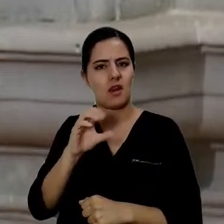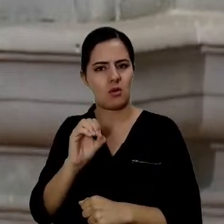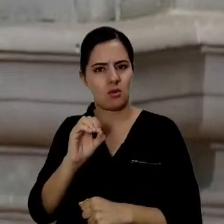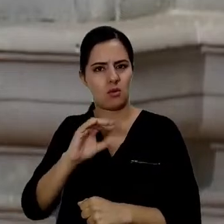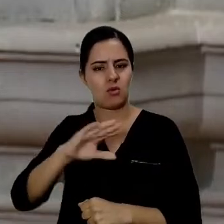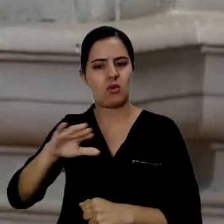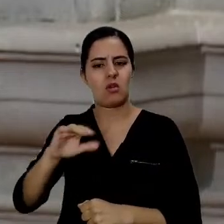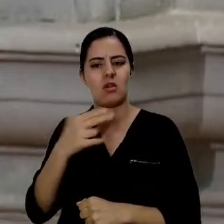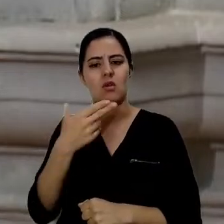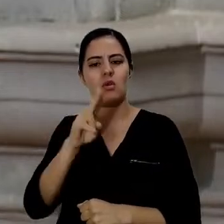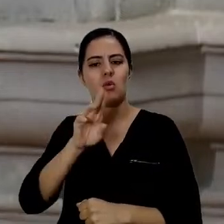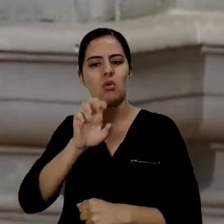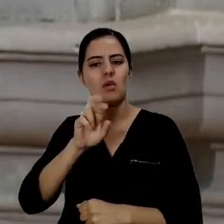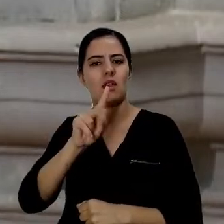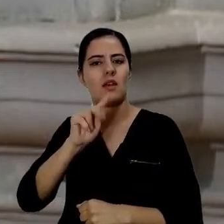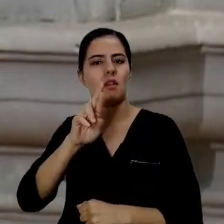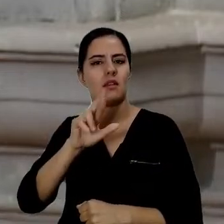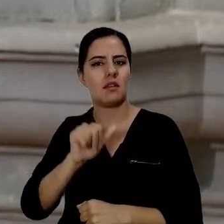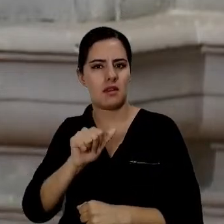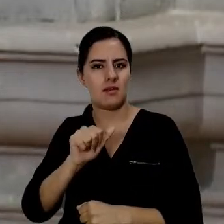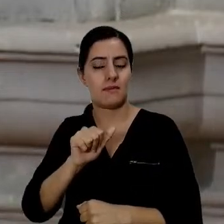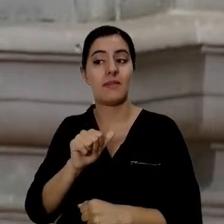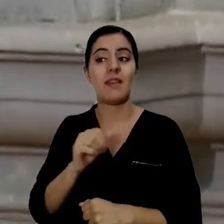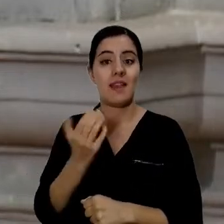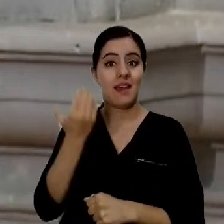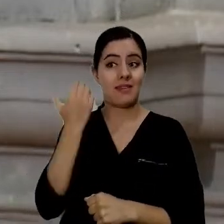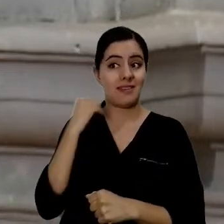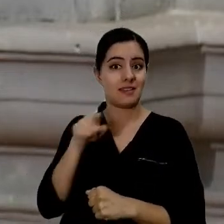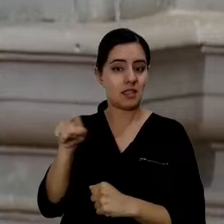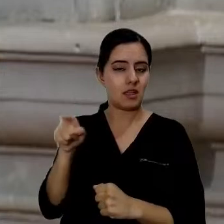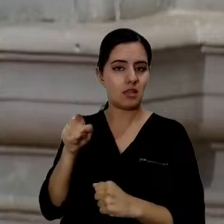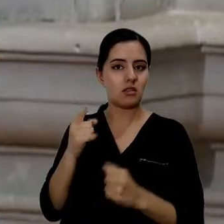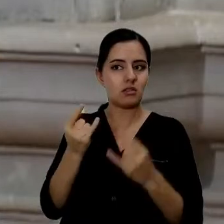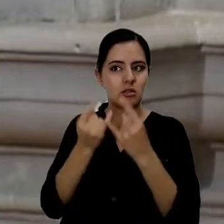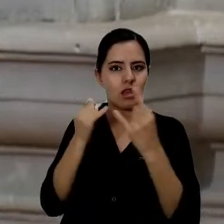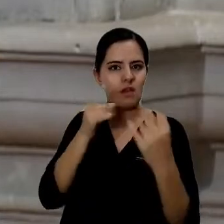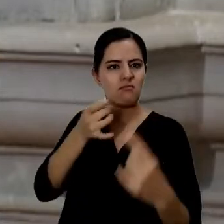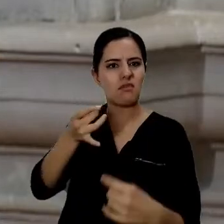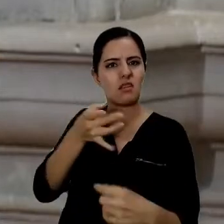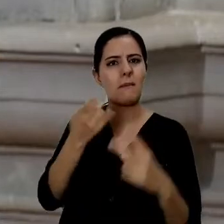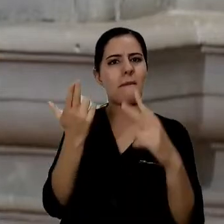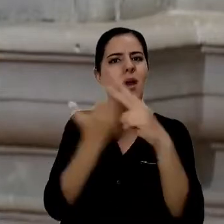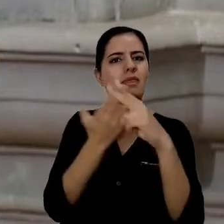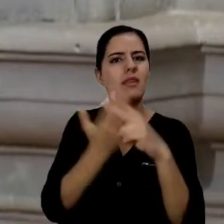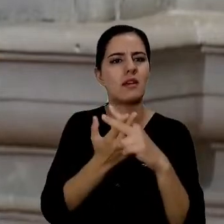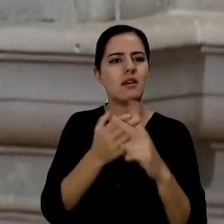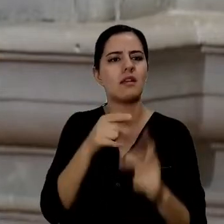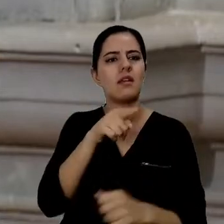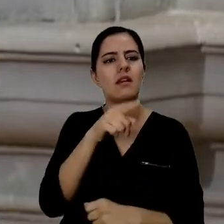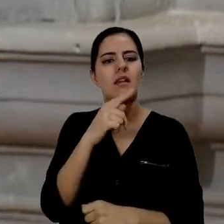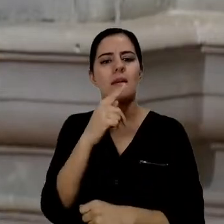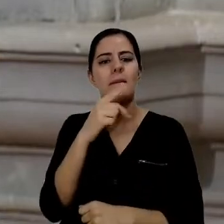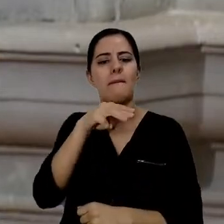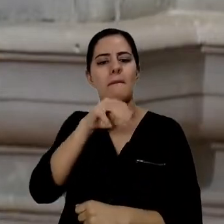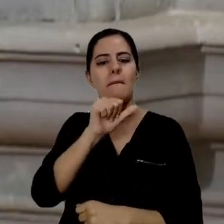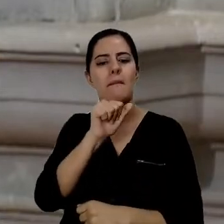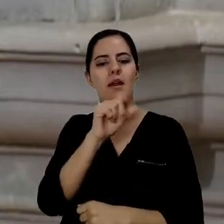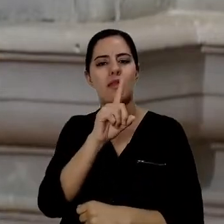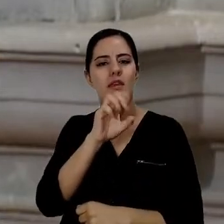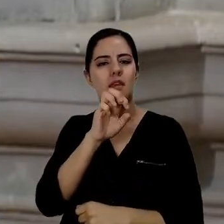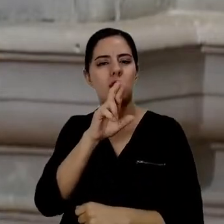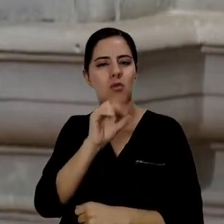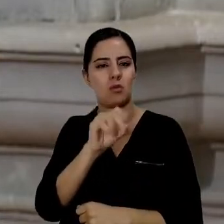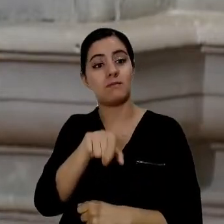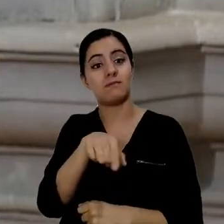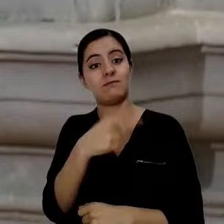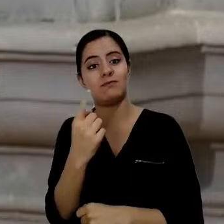que asesinaron a Madero y a Pino Suárez. Y más reciente, el 68, esa represión de